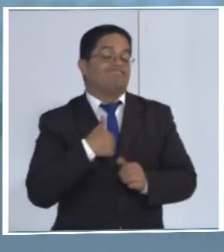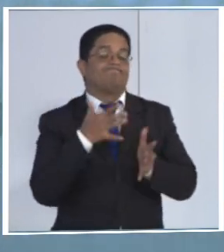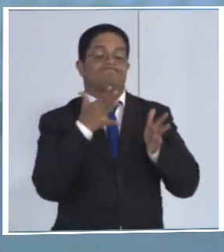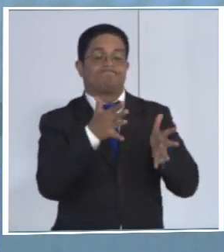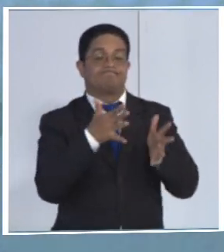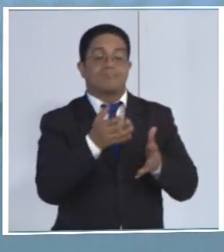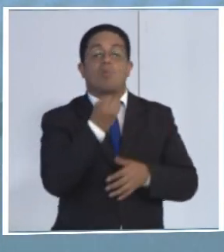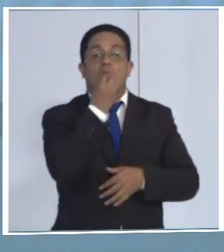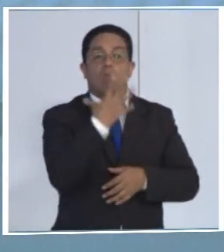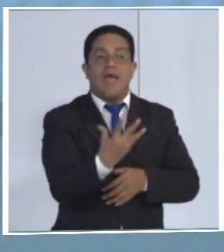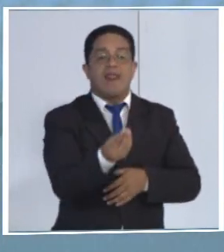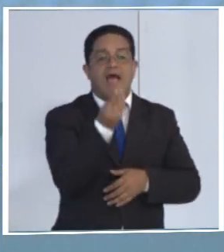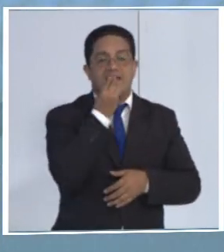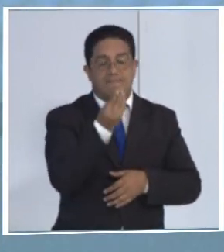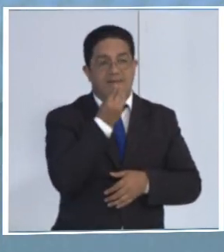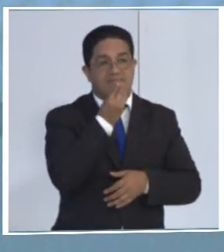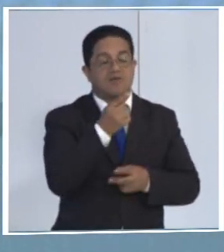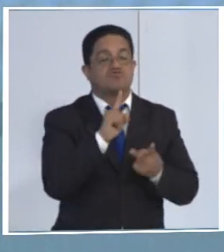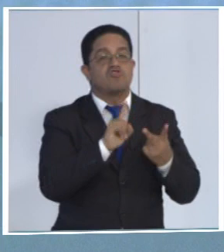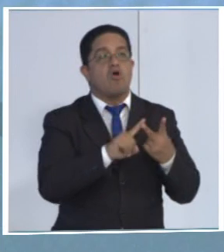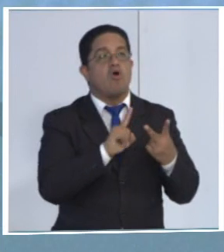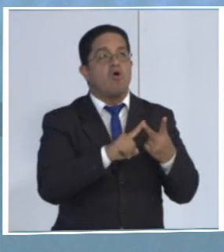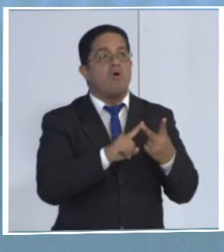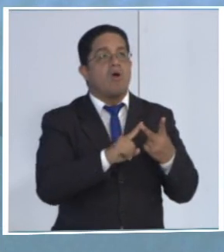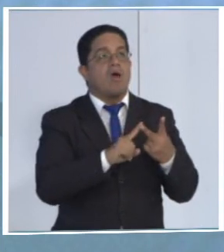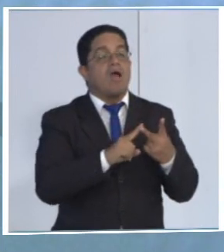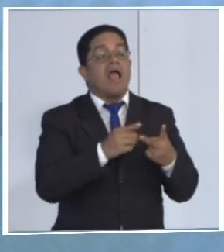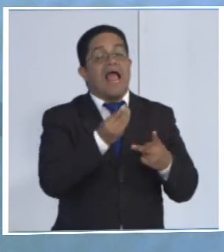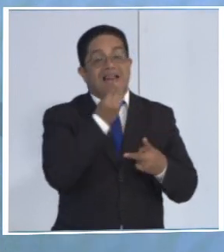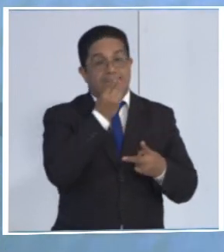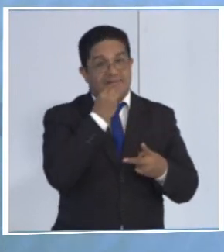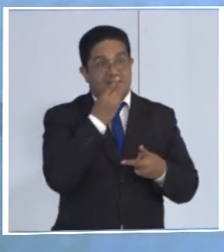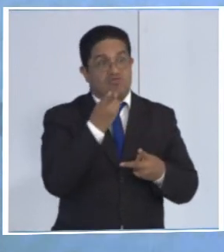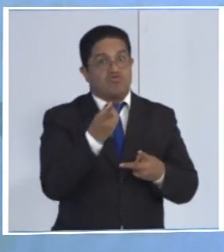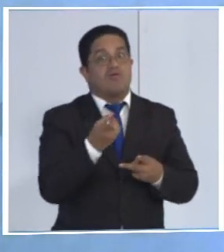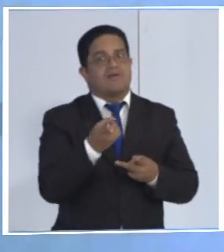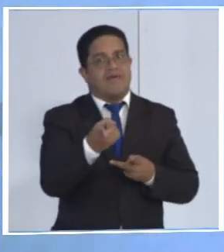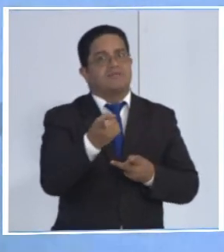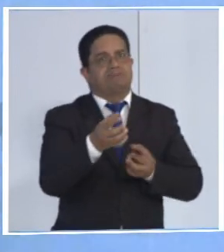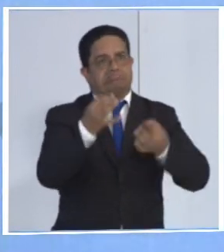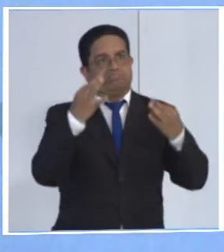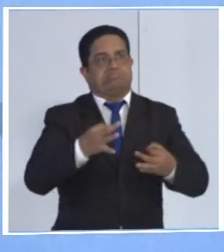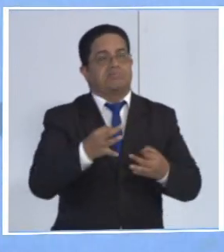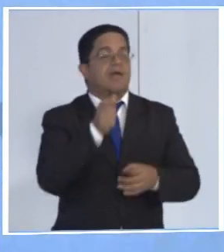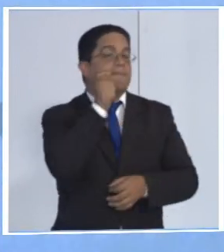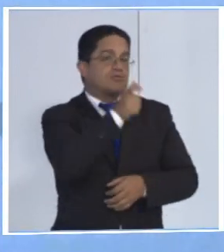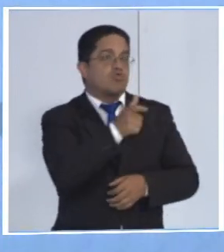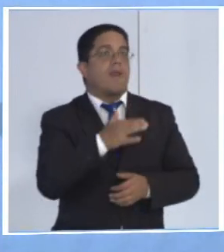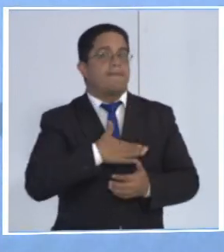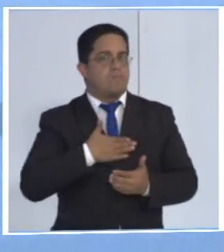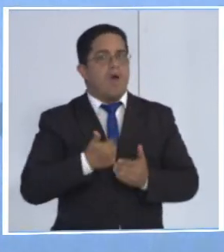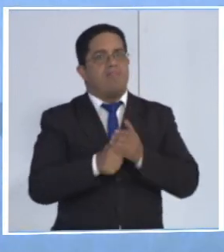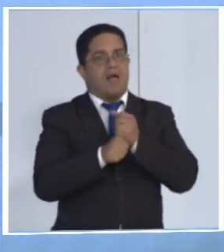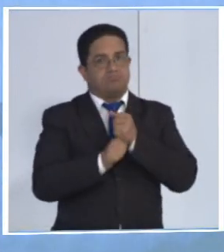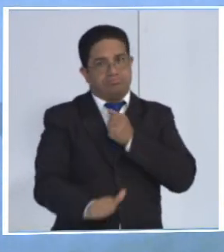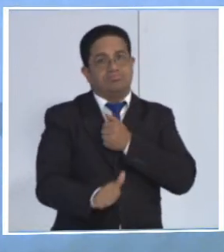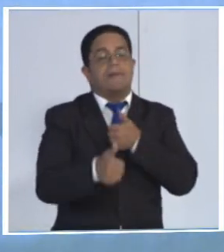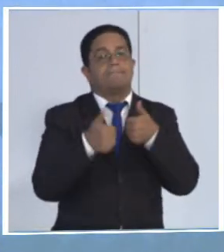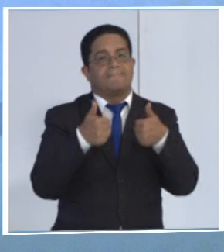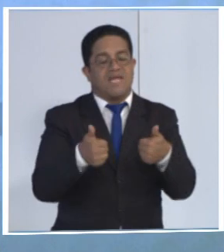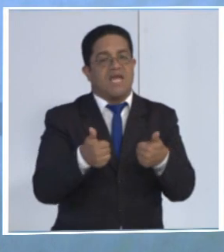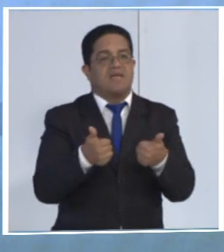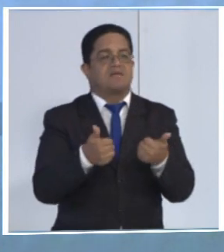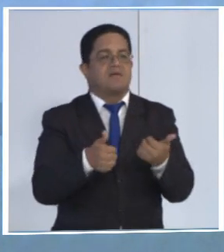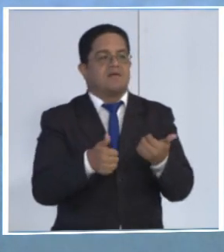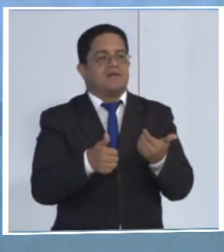una buena alimentación, tener una alimentación rica en fibra que garantice unas evacuaciones de buena consistencia, ni muy líquidos